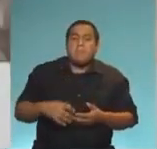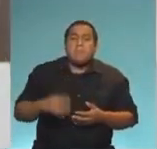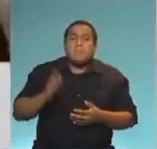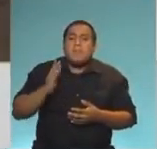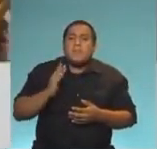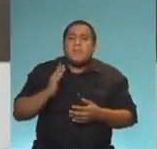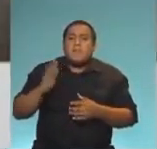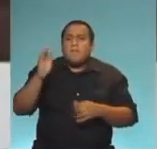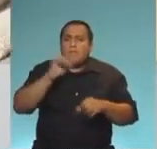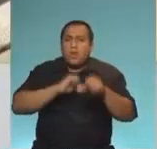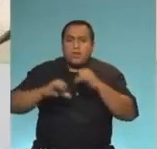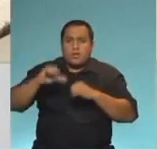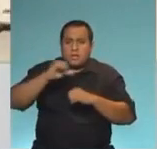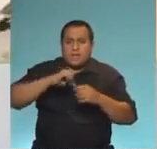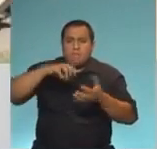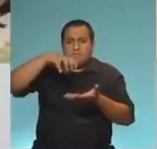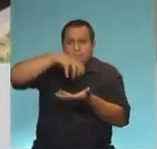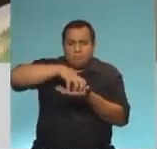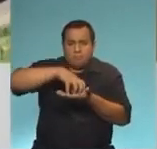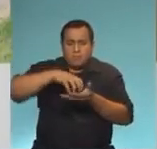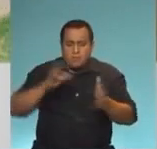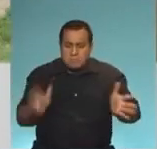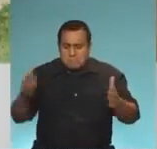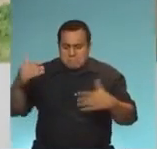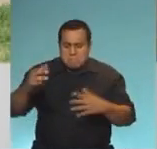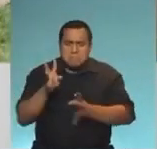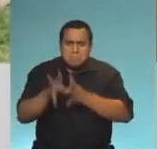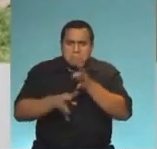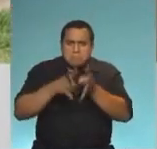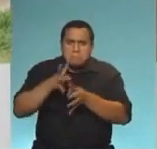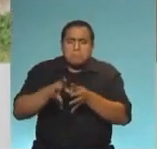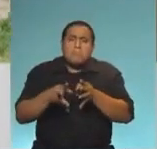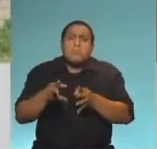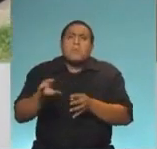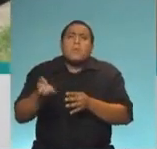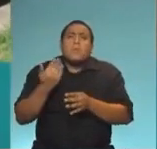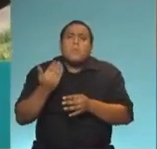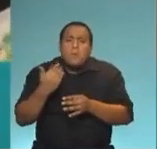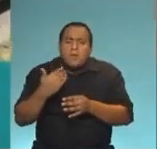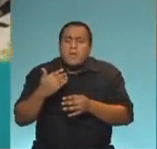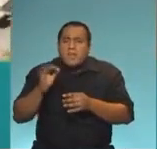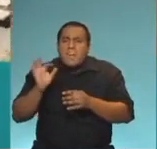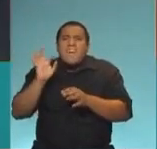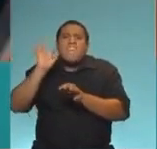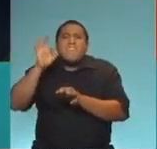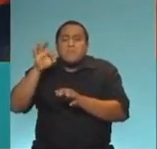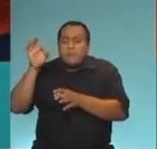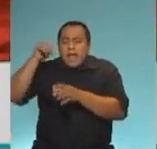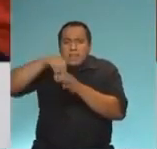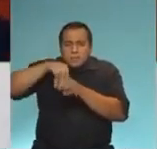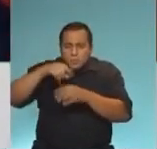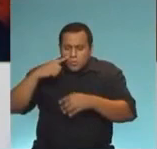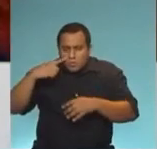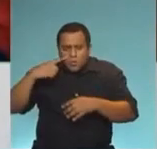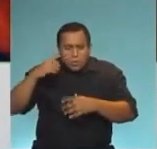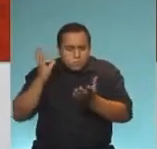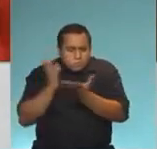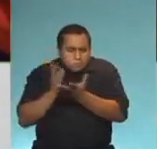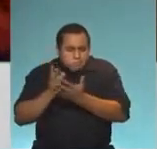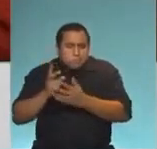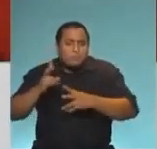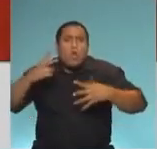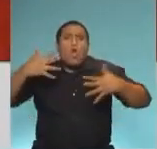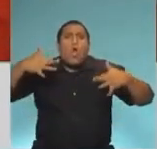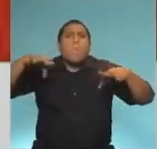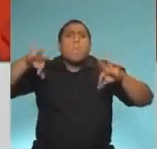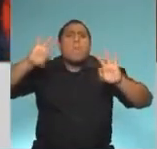biológica de ANLIS. Esta es una plataforma que permite hacer secuenciación de genoma completo, no solamente de este virus, Nati, sino que